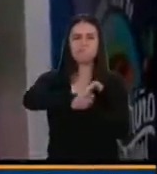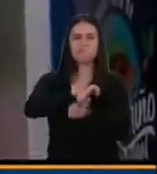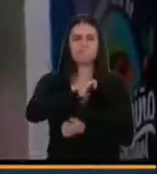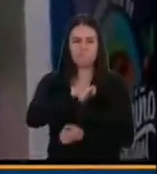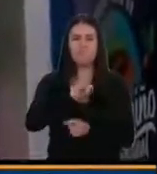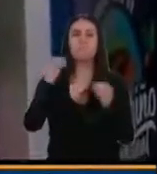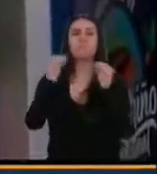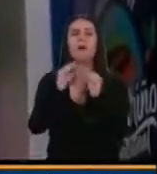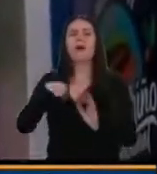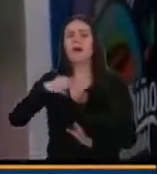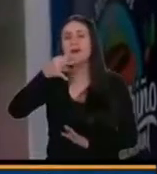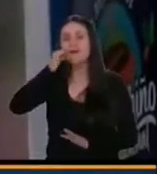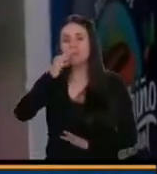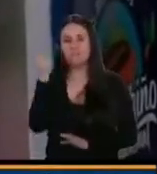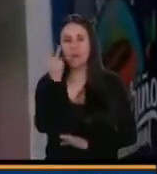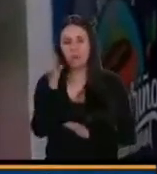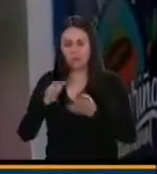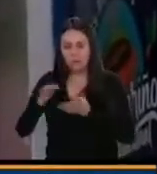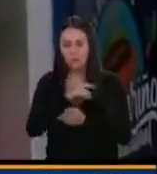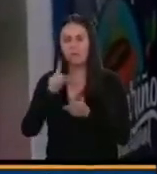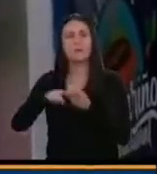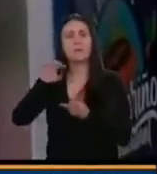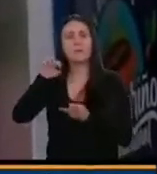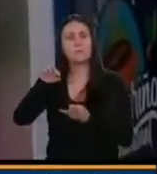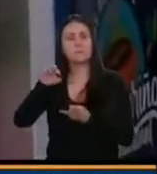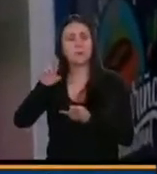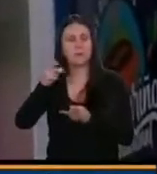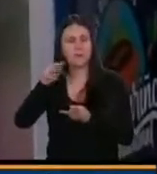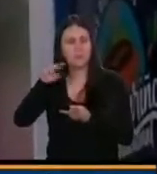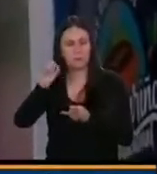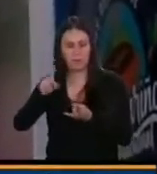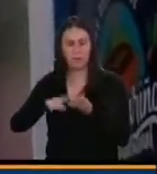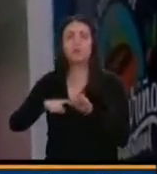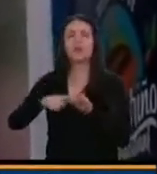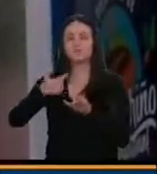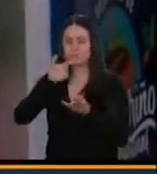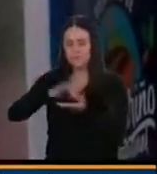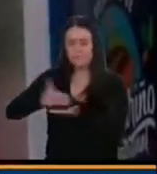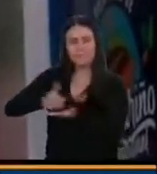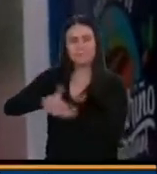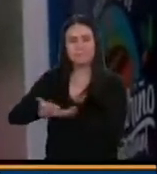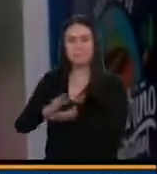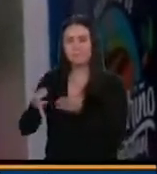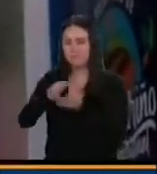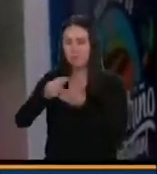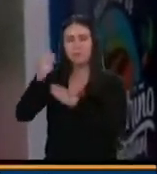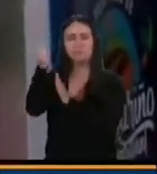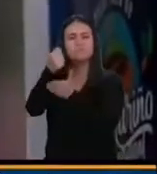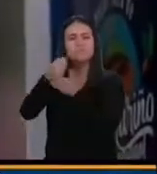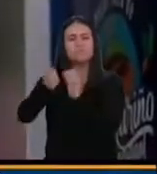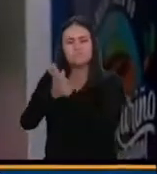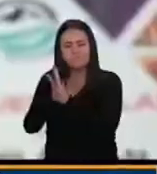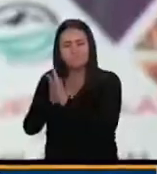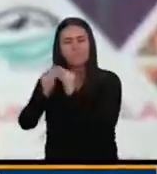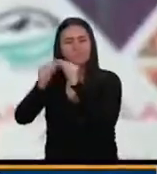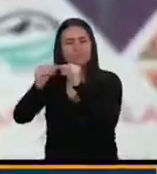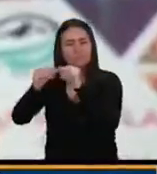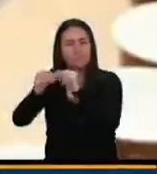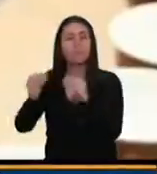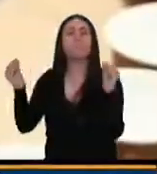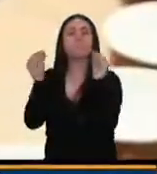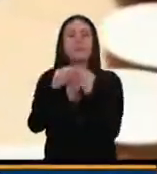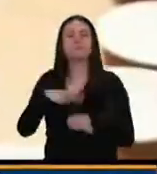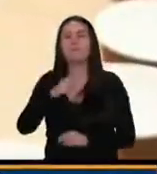pergamino también café verde tenemos el café tostado en grano y molido y ahora últimamente estamos haciendo la producción de